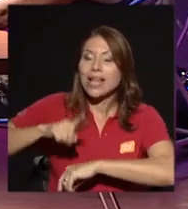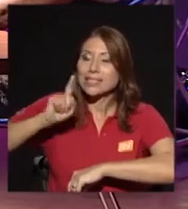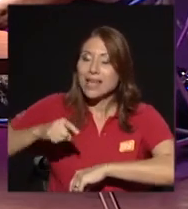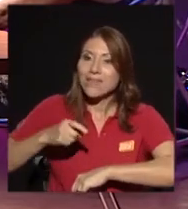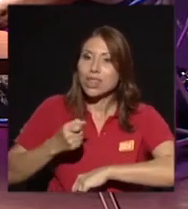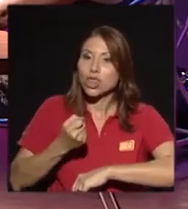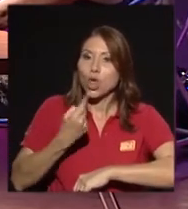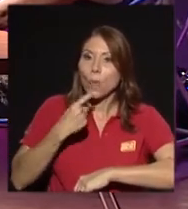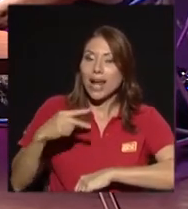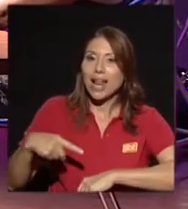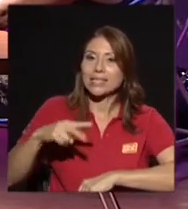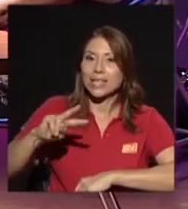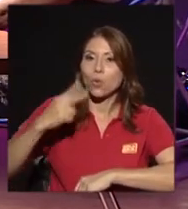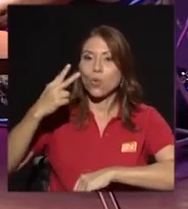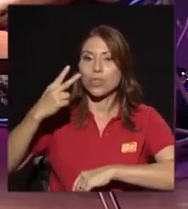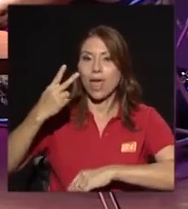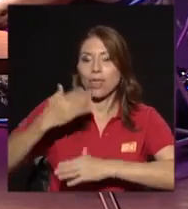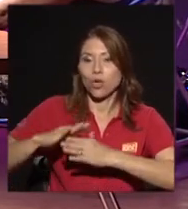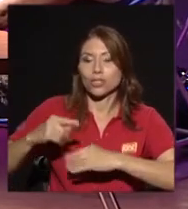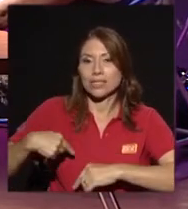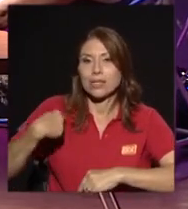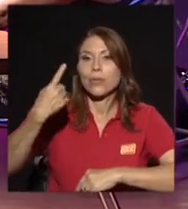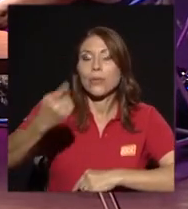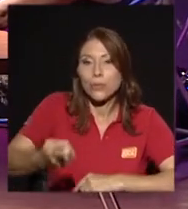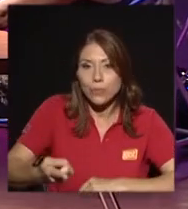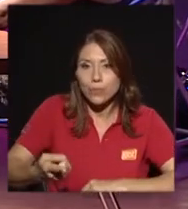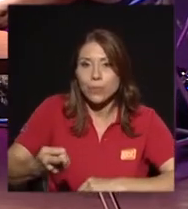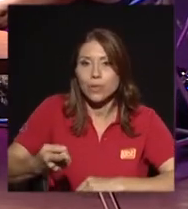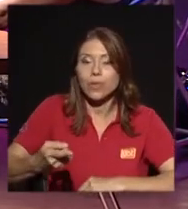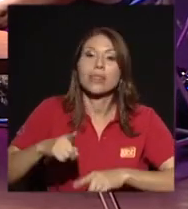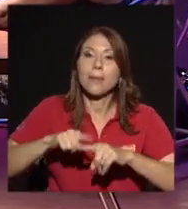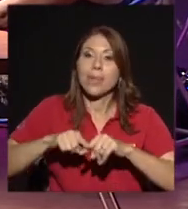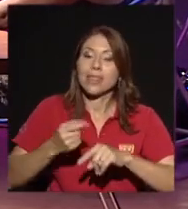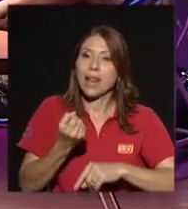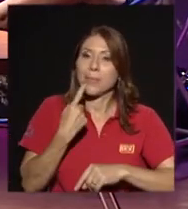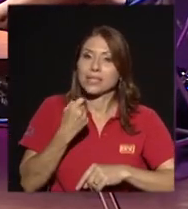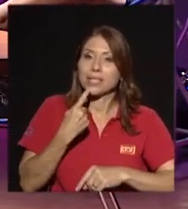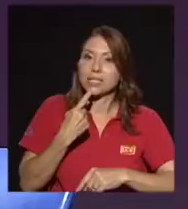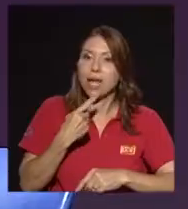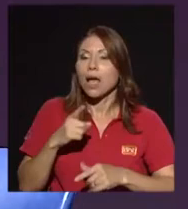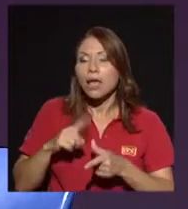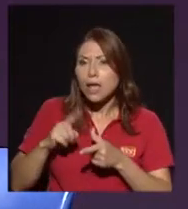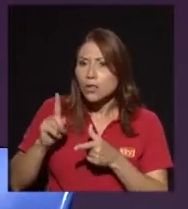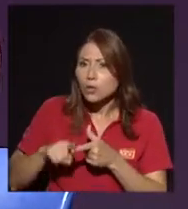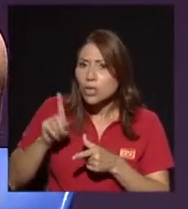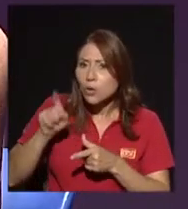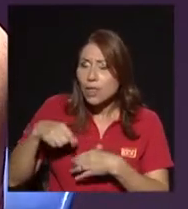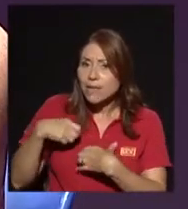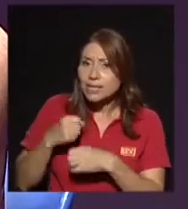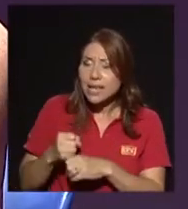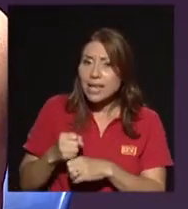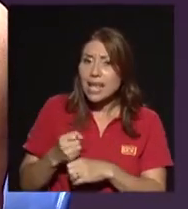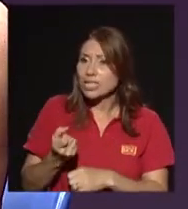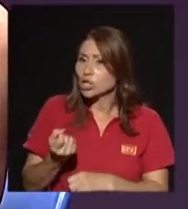la segunda dosis dependiendo de la pastilla. En 12 horas. Dependiendo de la pastilla. ¿Cuándo se toma la anticoncepción? Lo que hay que hacer es tomarla